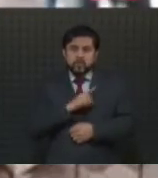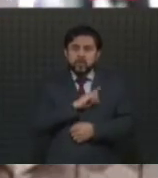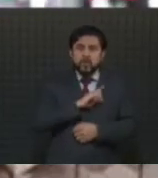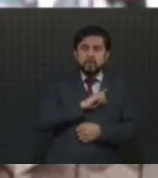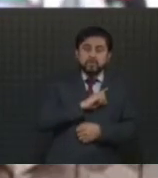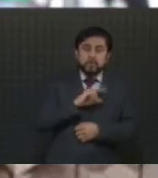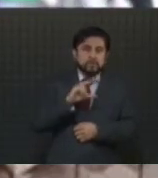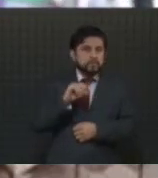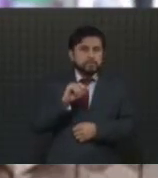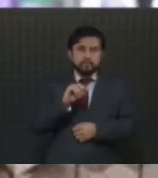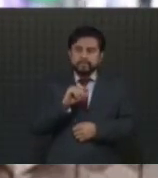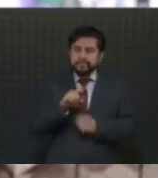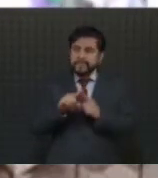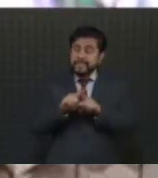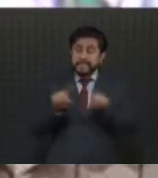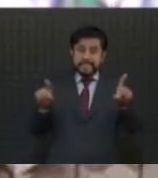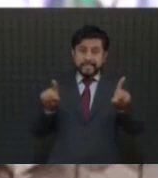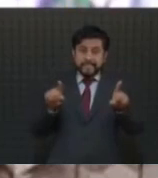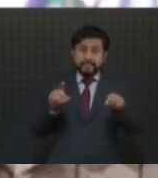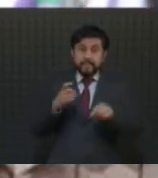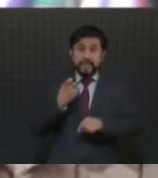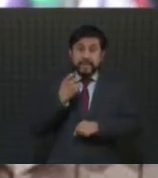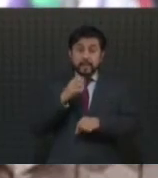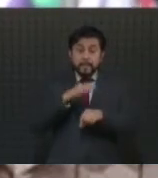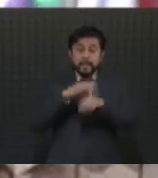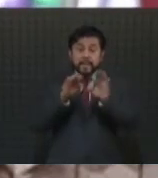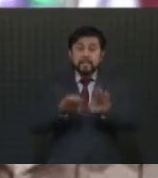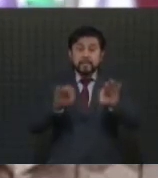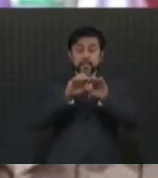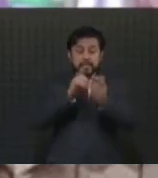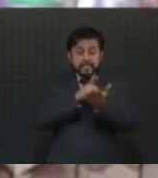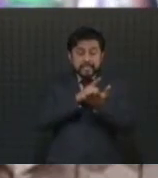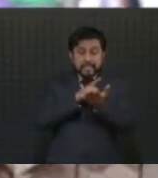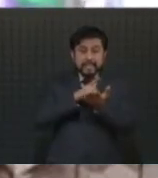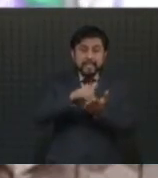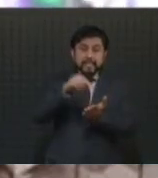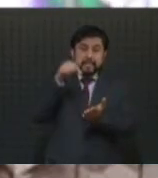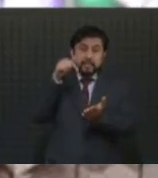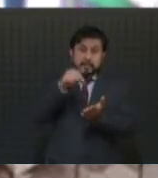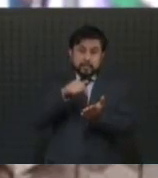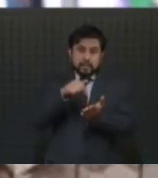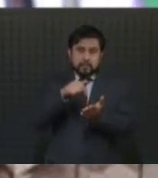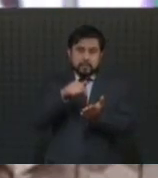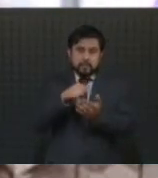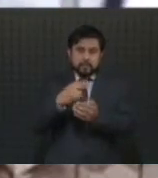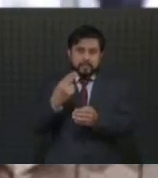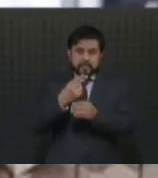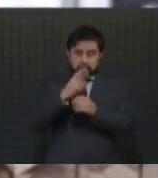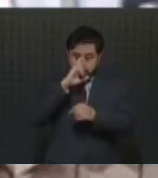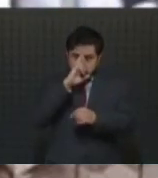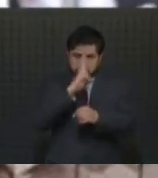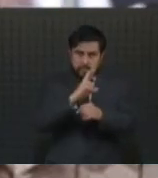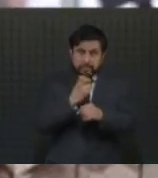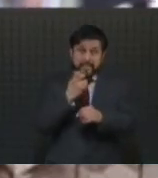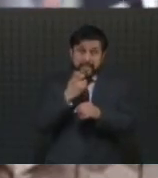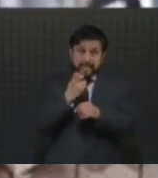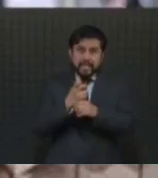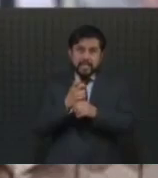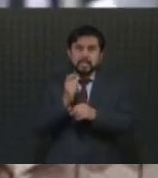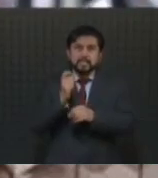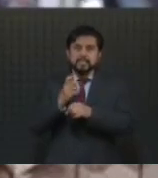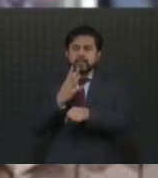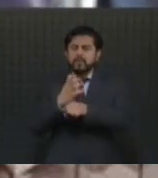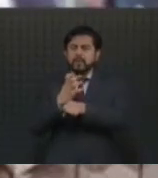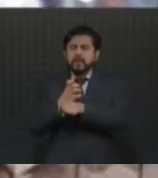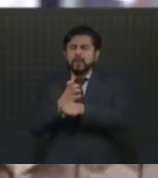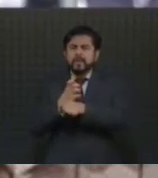encima de los privilegios. Eso es lo que representa la cuarta transformación de la vida pública de México. No se